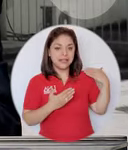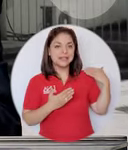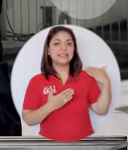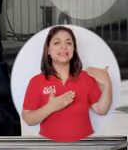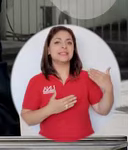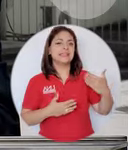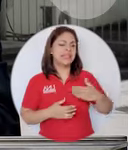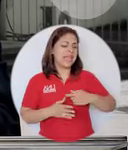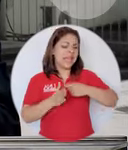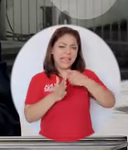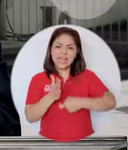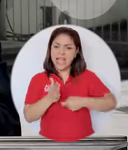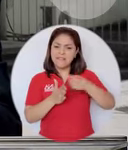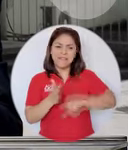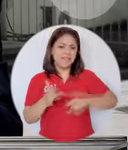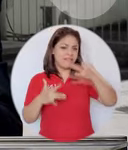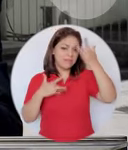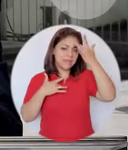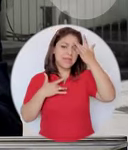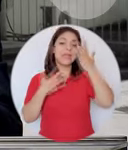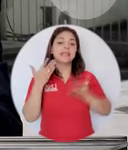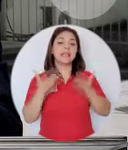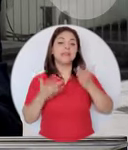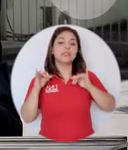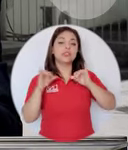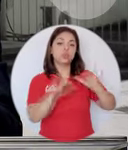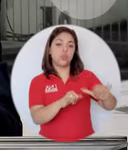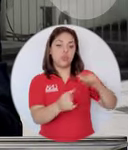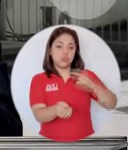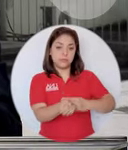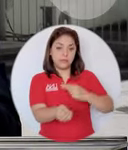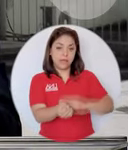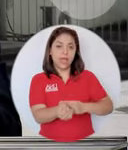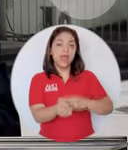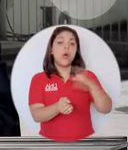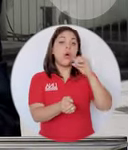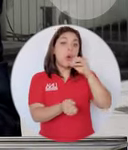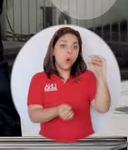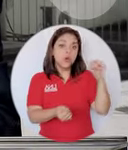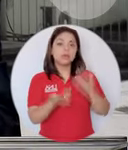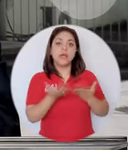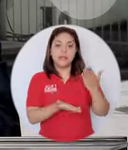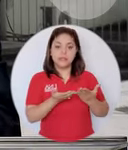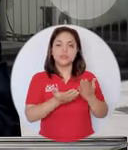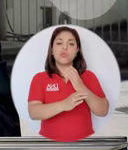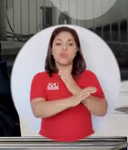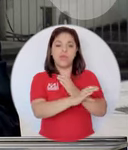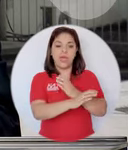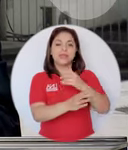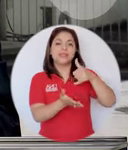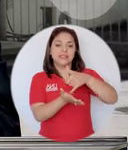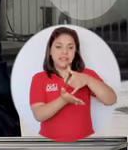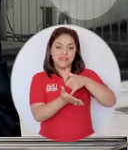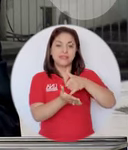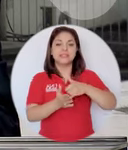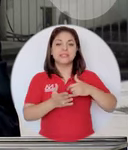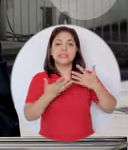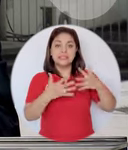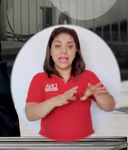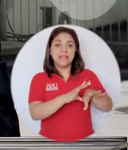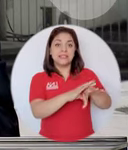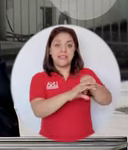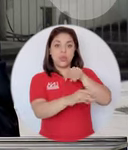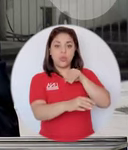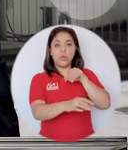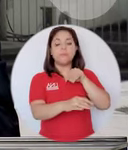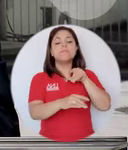haber tenido una enfermedad grave al cual haya meritado una hospitalización o inclusive un ingreso a las unidades de cuidados intensivos y que quedan